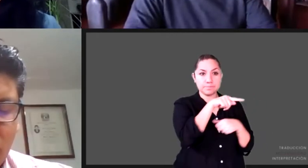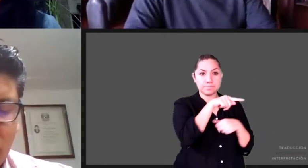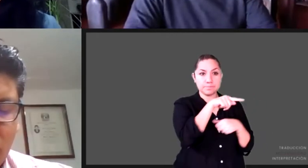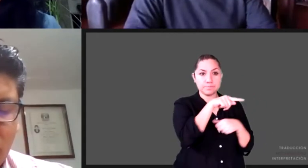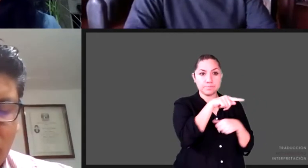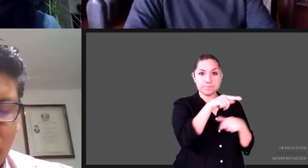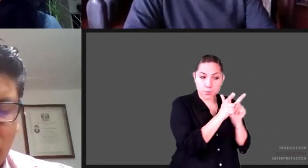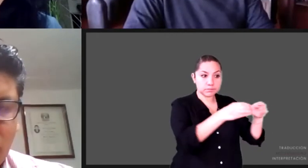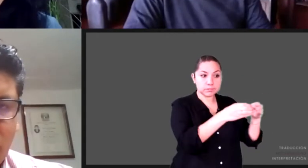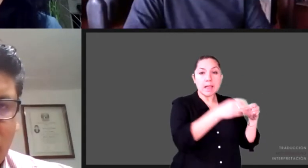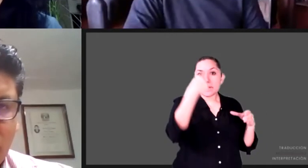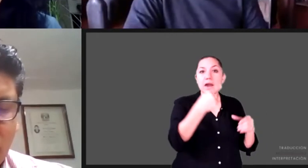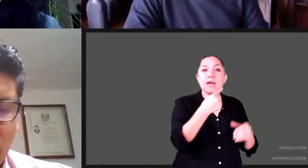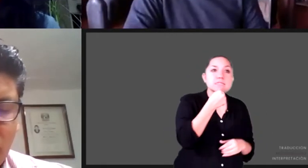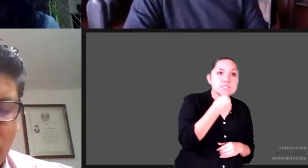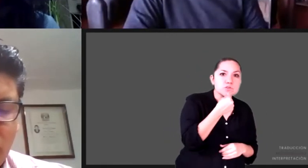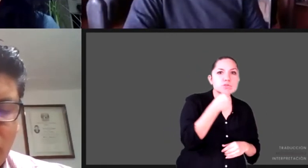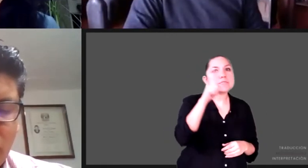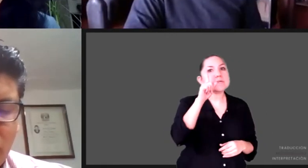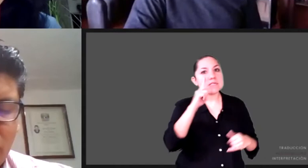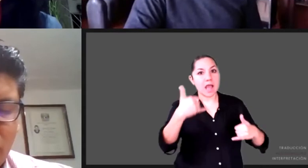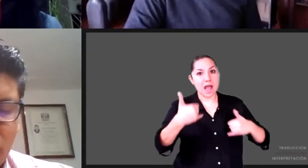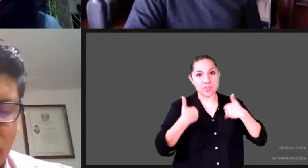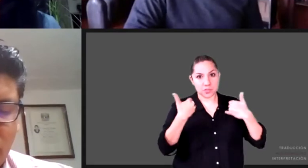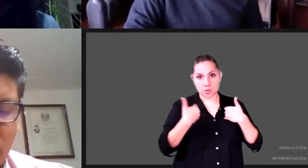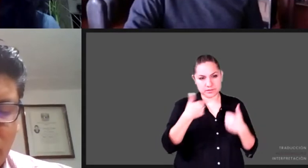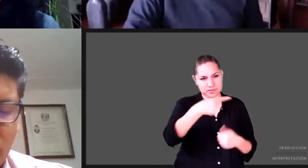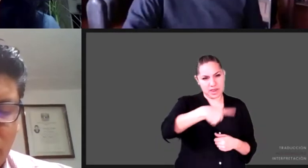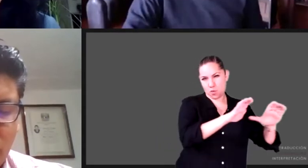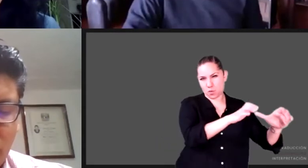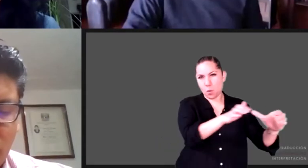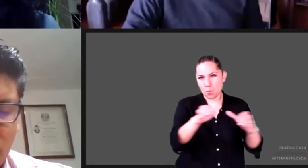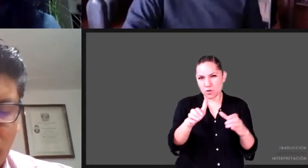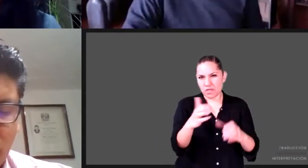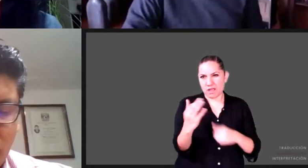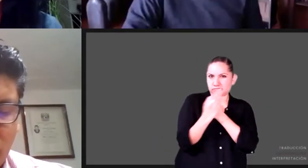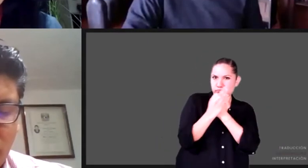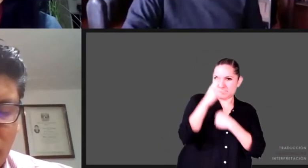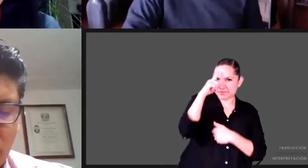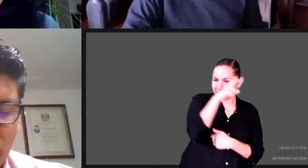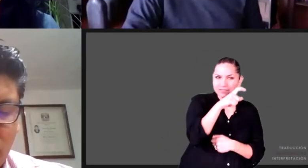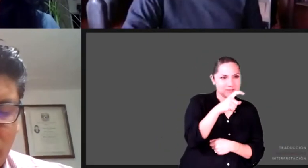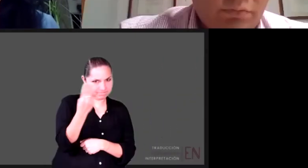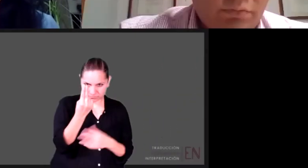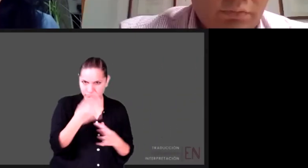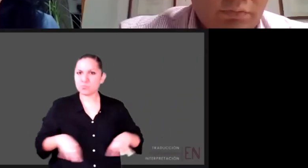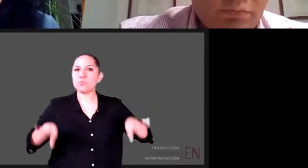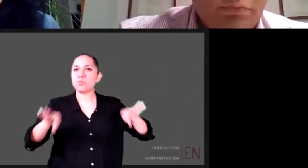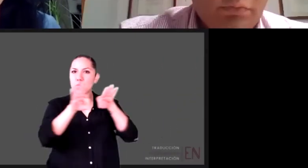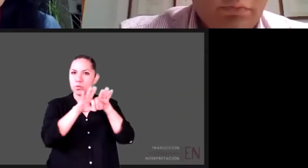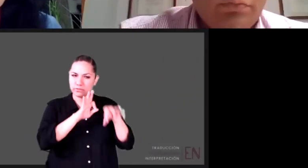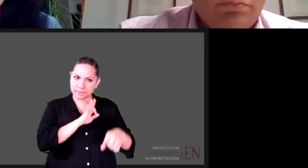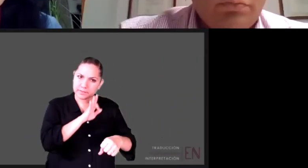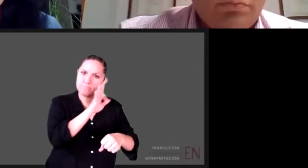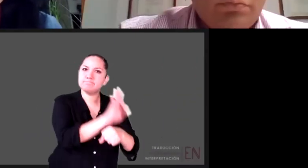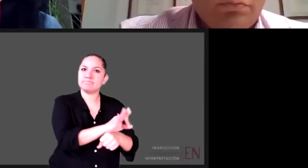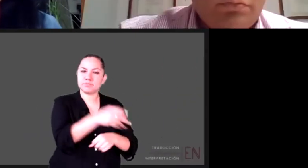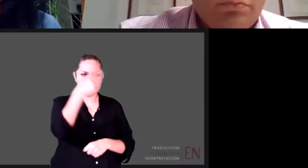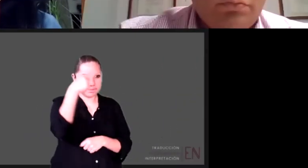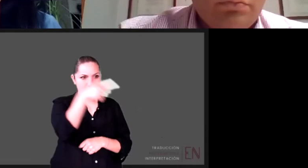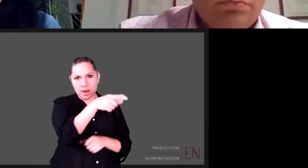de las comunidades más vulnerables puedan vivir libres de violencia, protegidos y que sus comunidades sean sustentables. Trabajamos a nivel